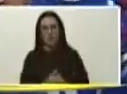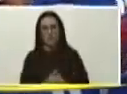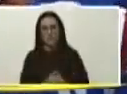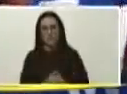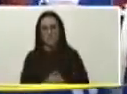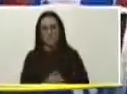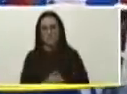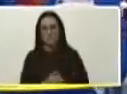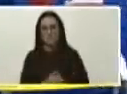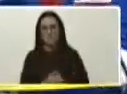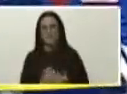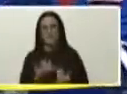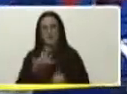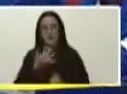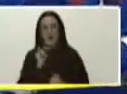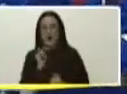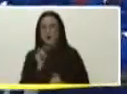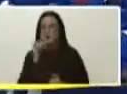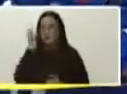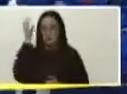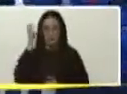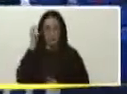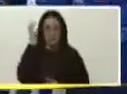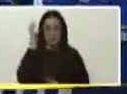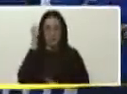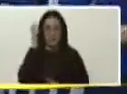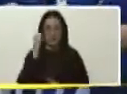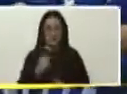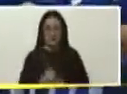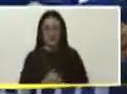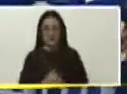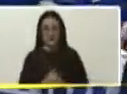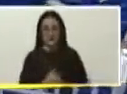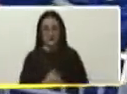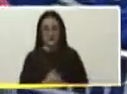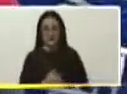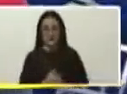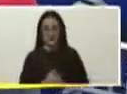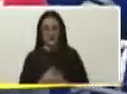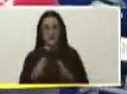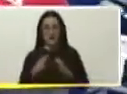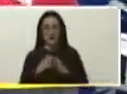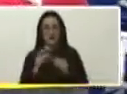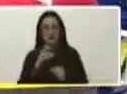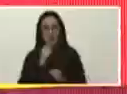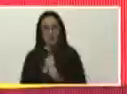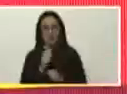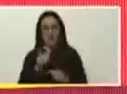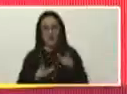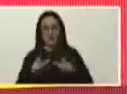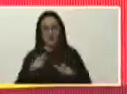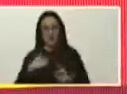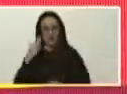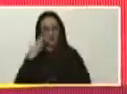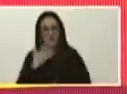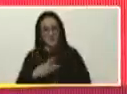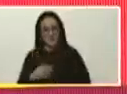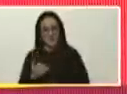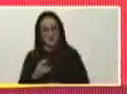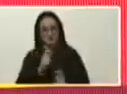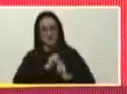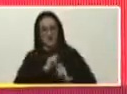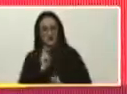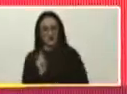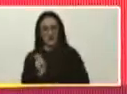materiales y tenemos la conciencia elevada de todos nuestros trabajadores. Y yo sé, presidente, si usted nos da esa